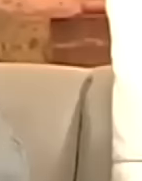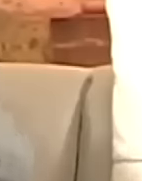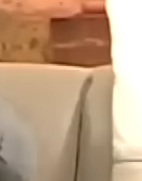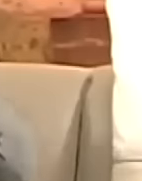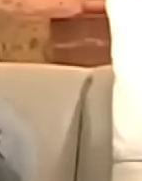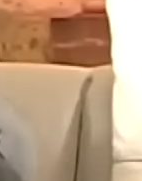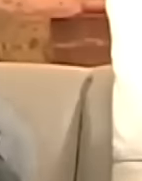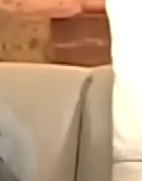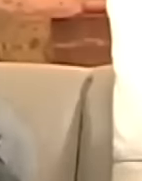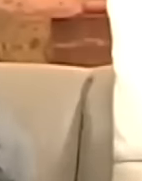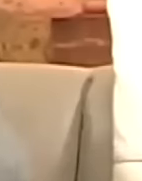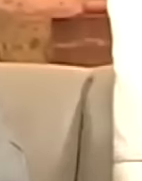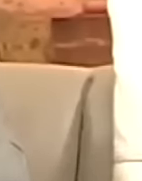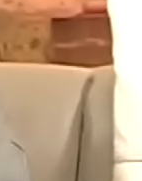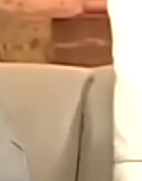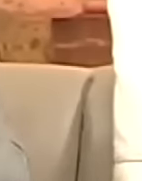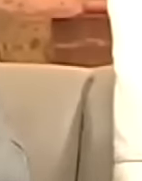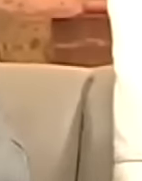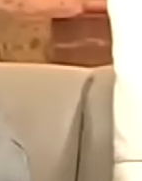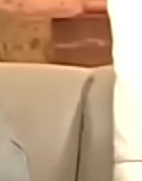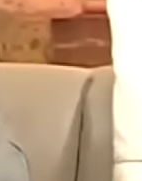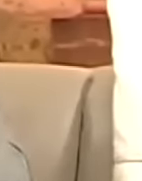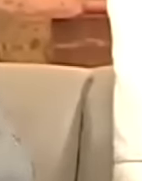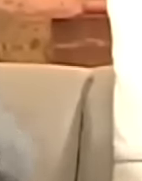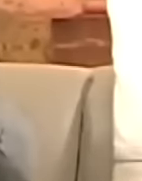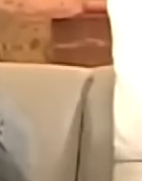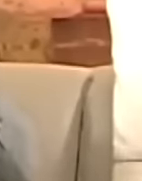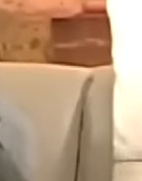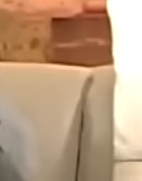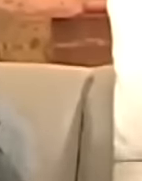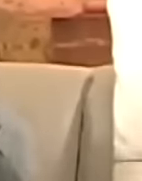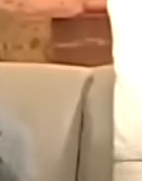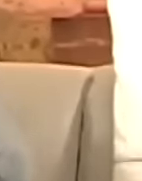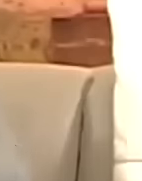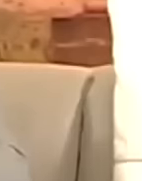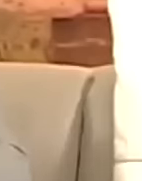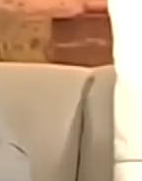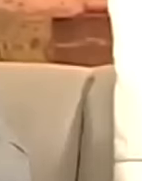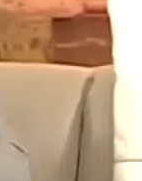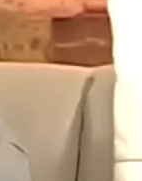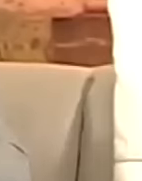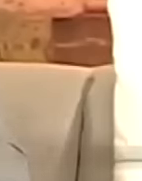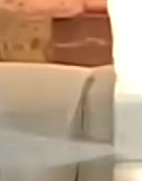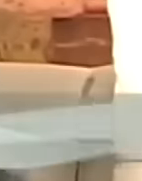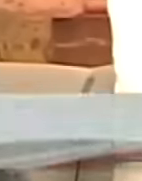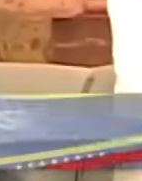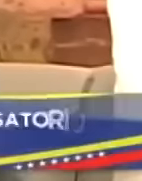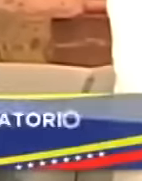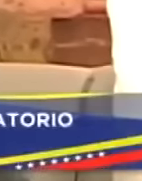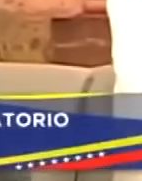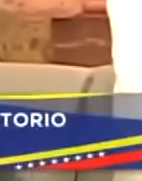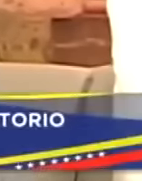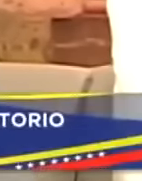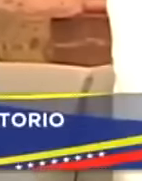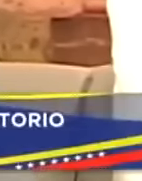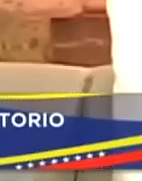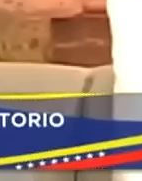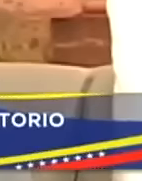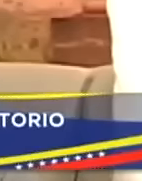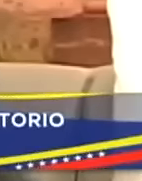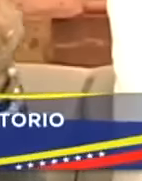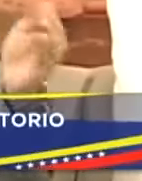de dónde está parada Venezuela, de cuál es la realidad de nuestro país. Y